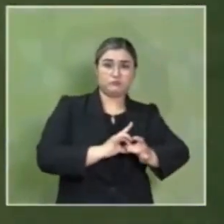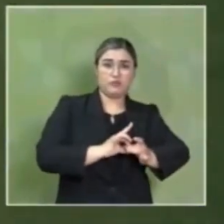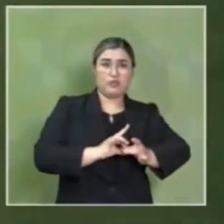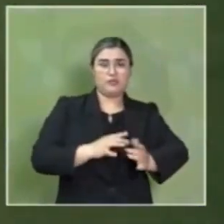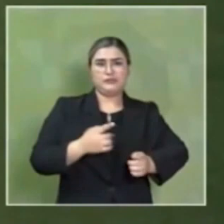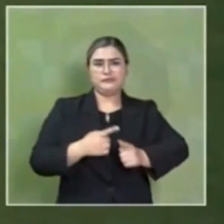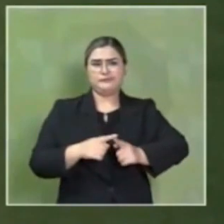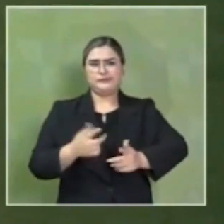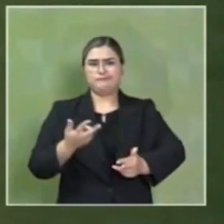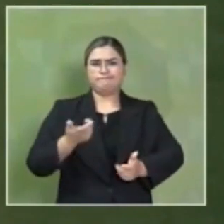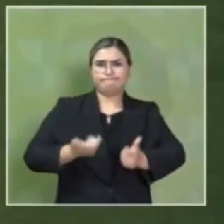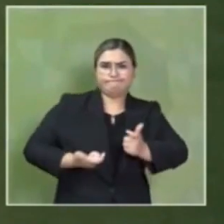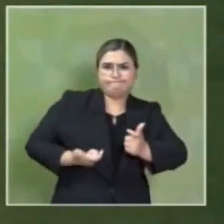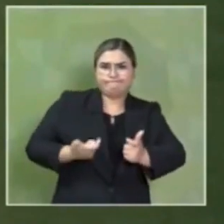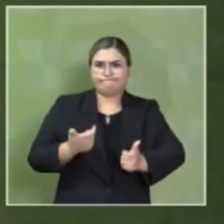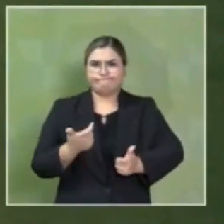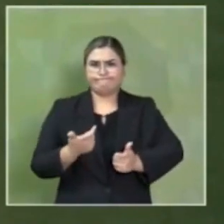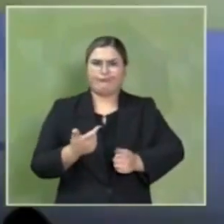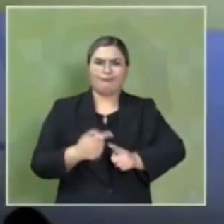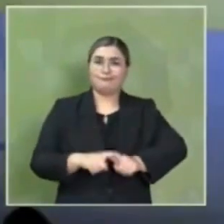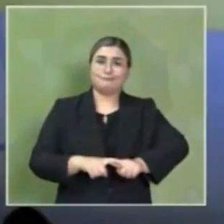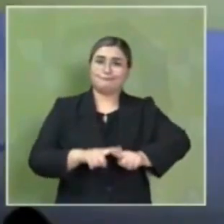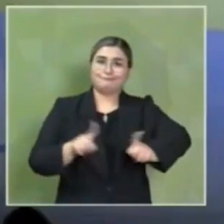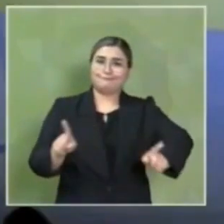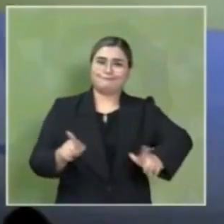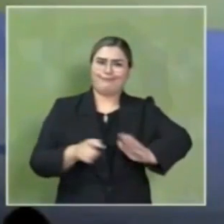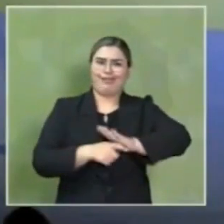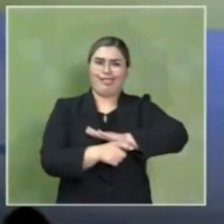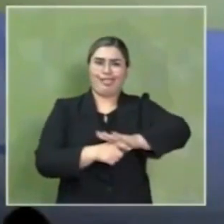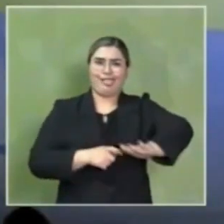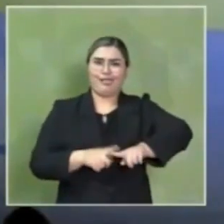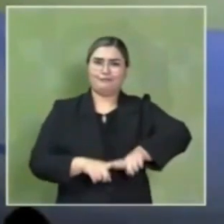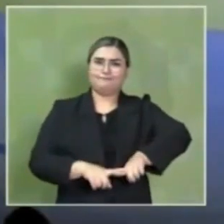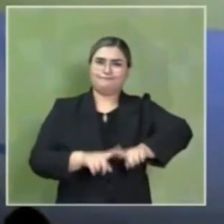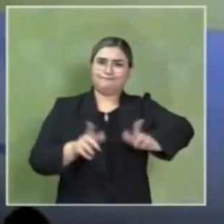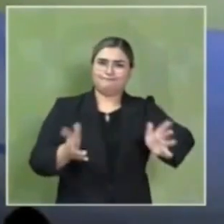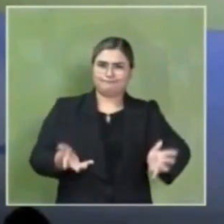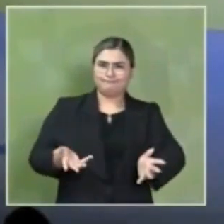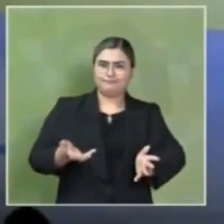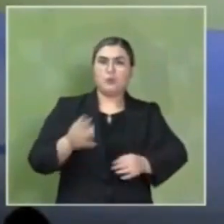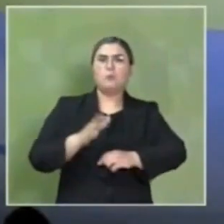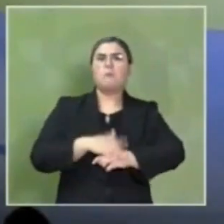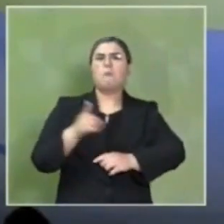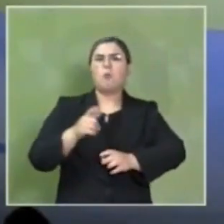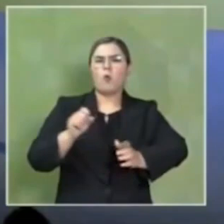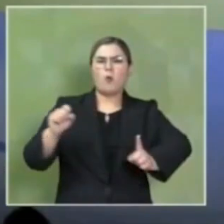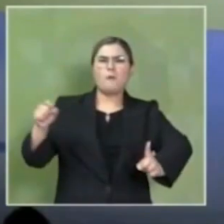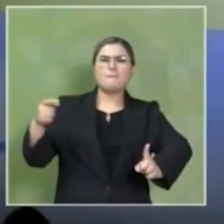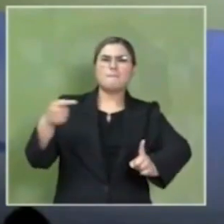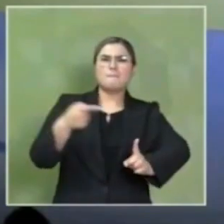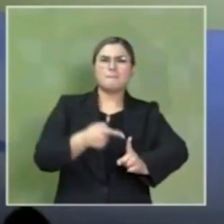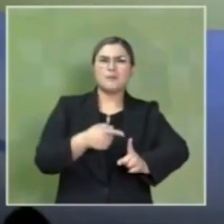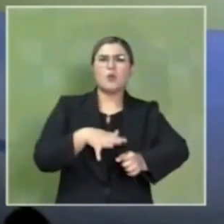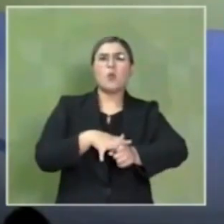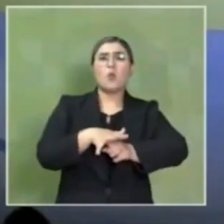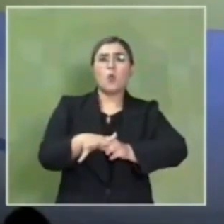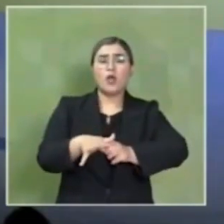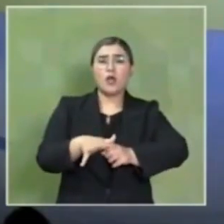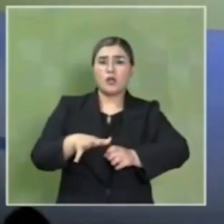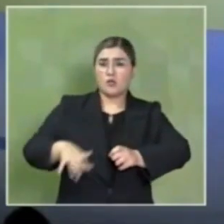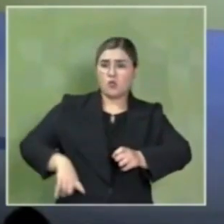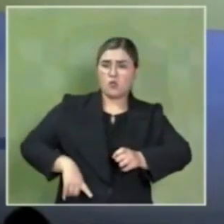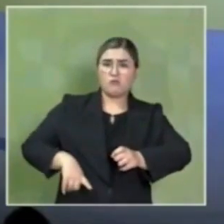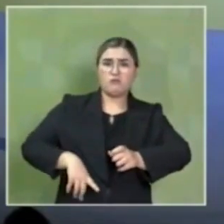detalló que se había podido dar un giro a ese pensamiento con los trabajos que ha realizado este gobierno. Y, obviamente, le echó